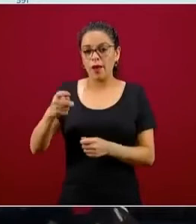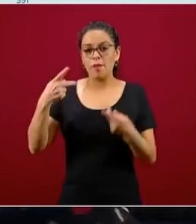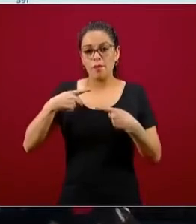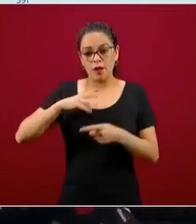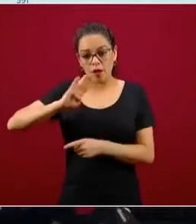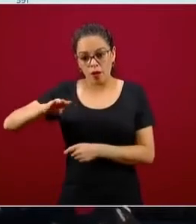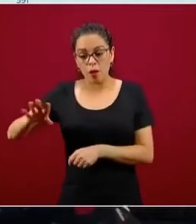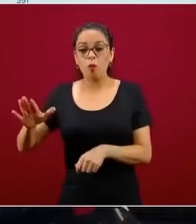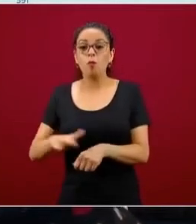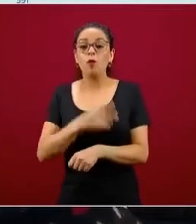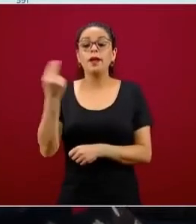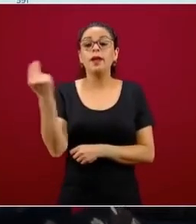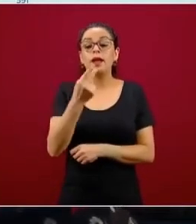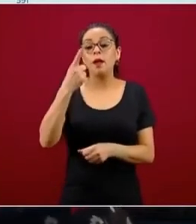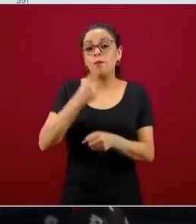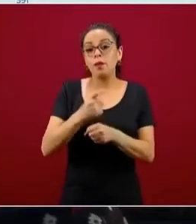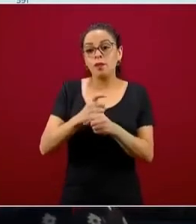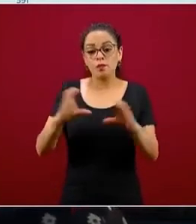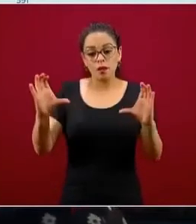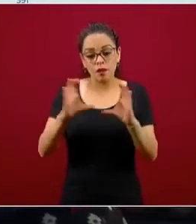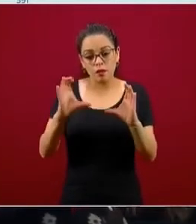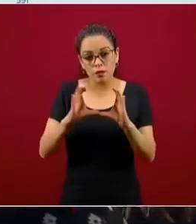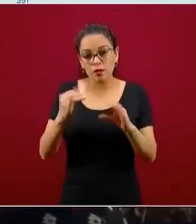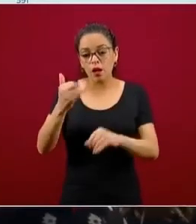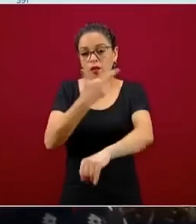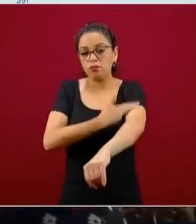trámite, que el registro de casos.